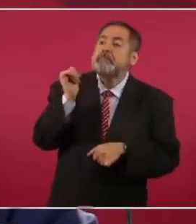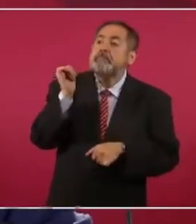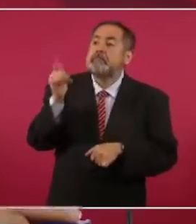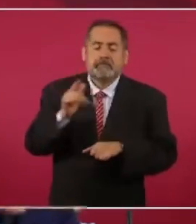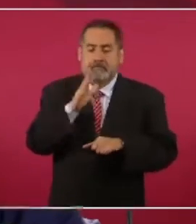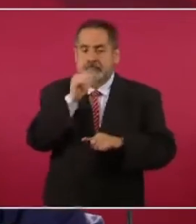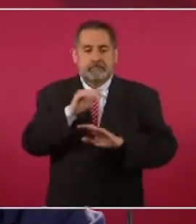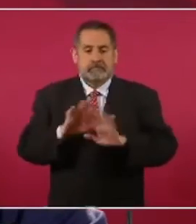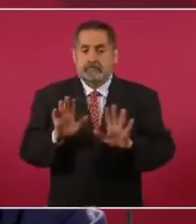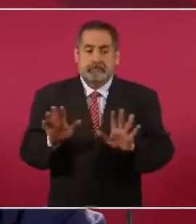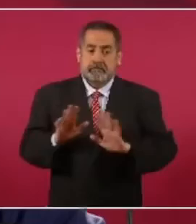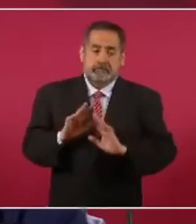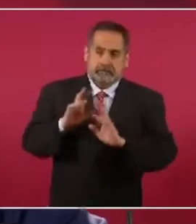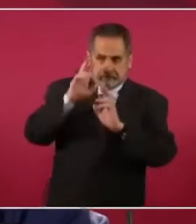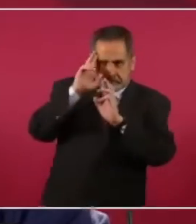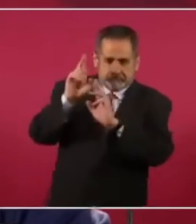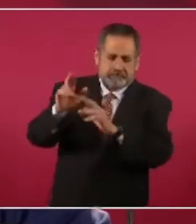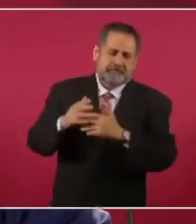Hace poco,